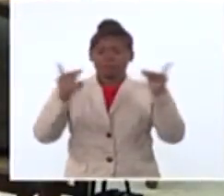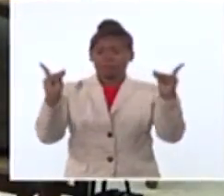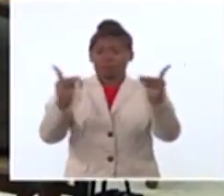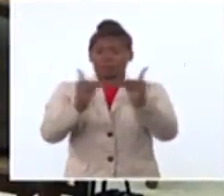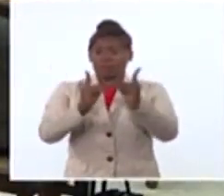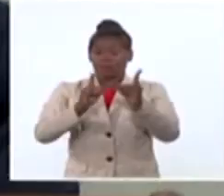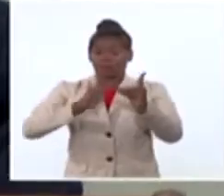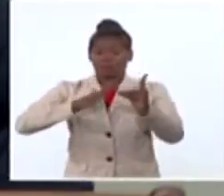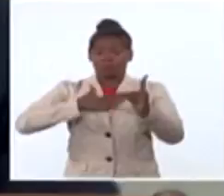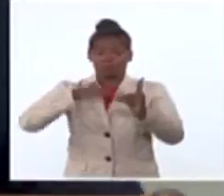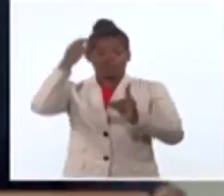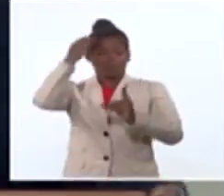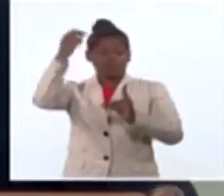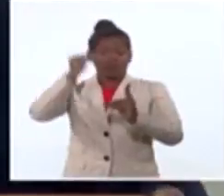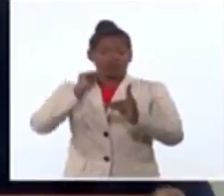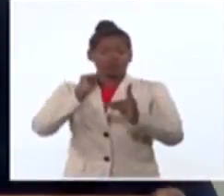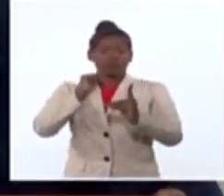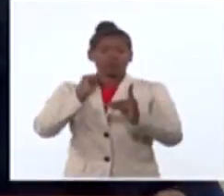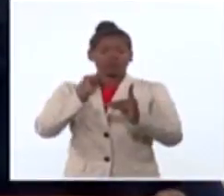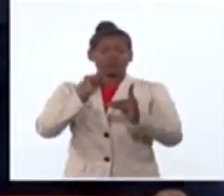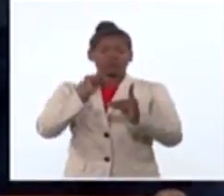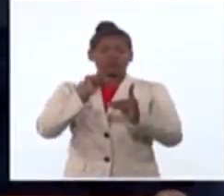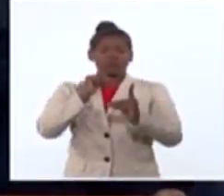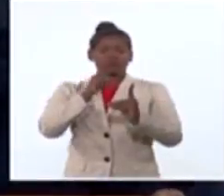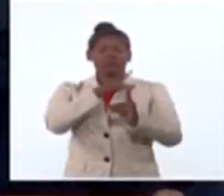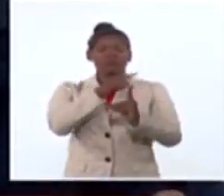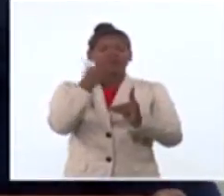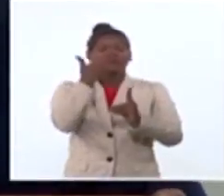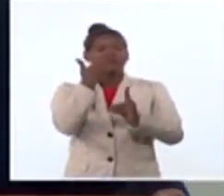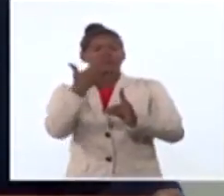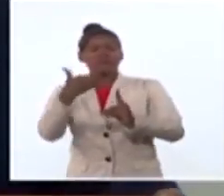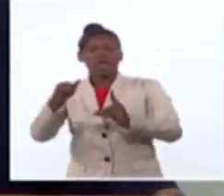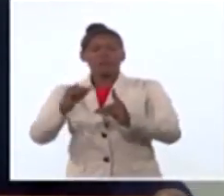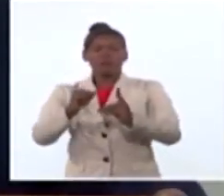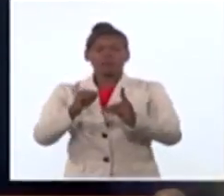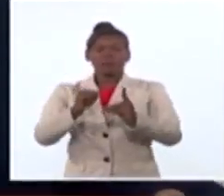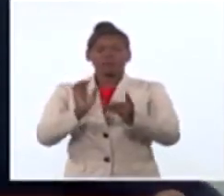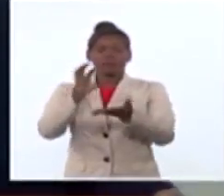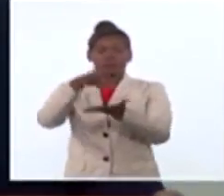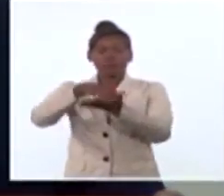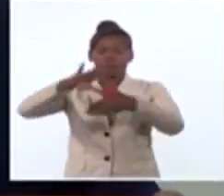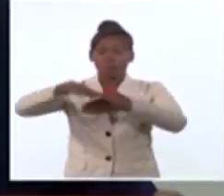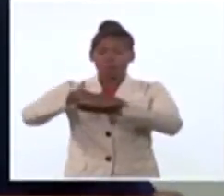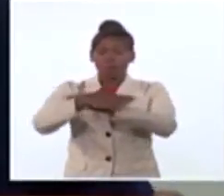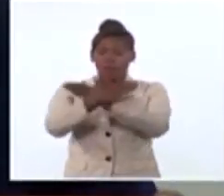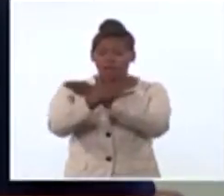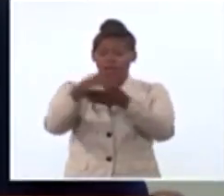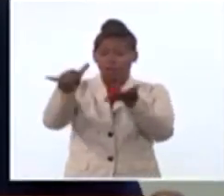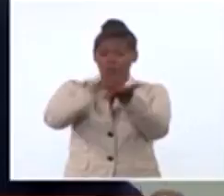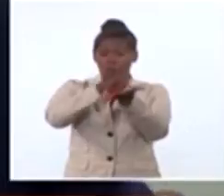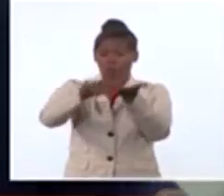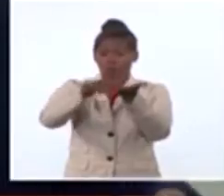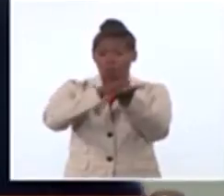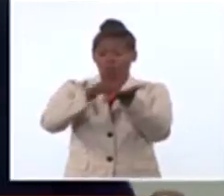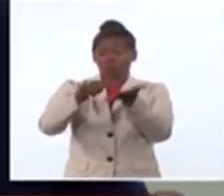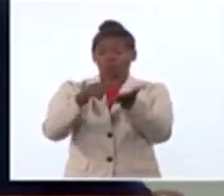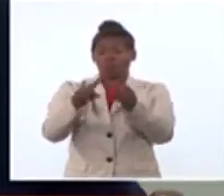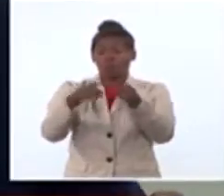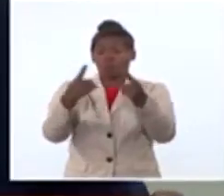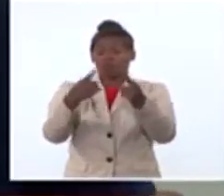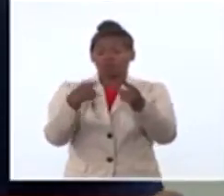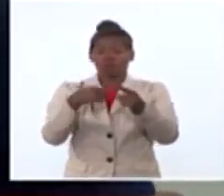Estado se ha dirigido a nuestra embajada en Washington, en medio ya de la apertura del